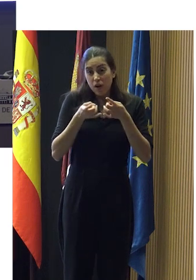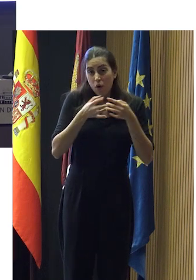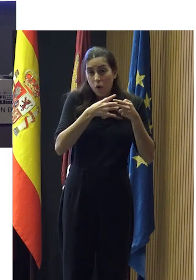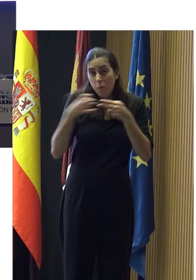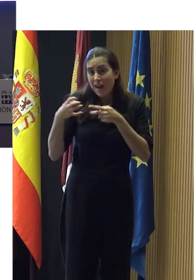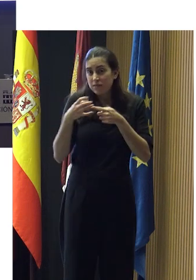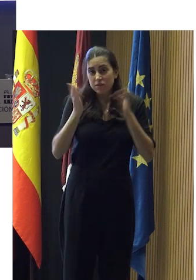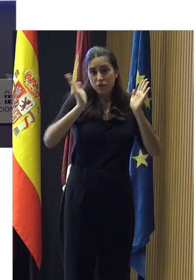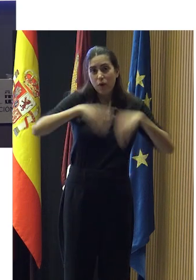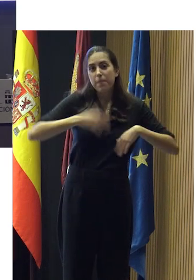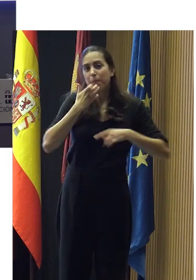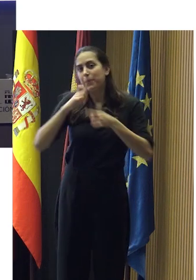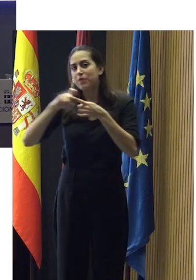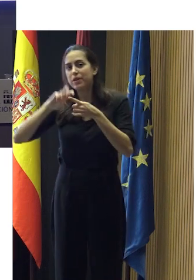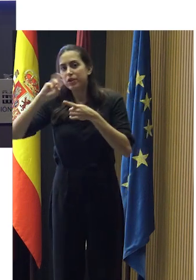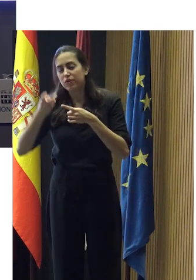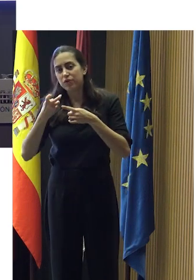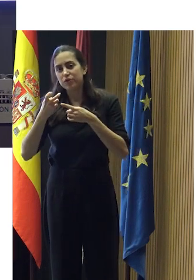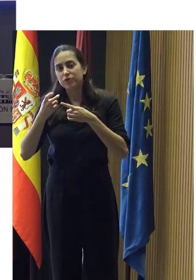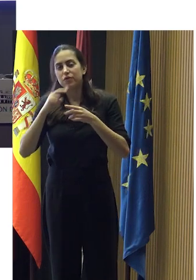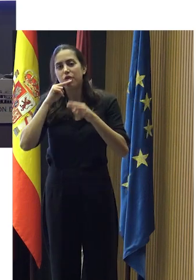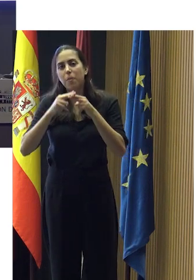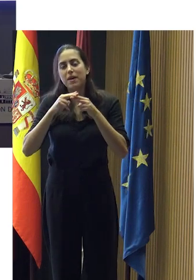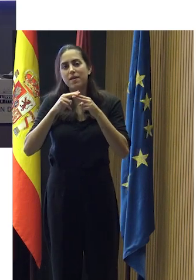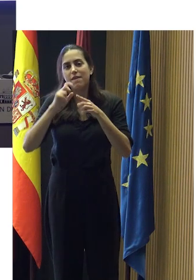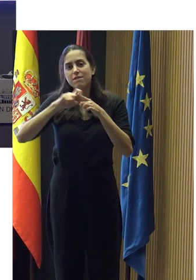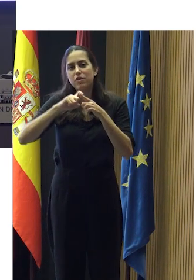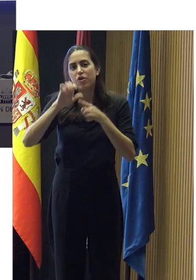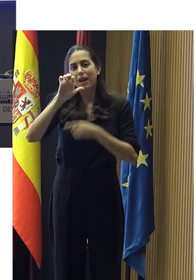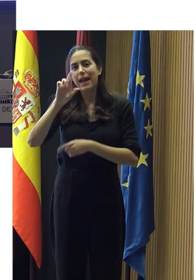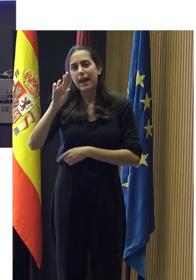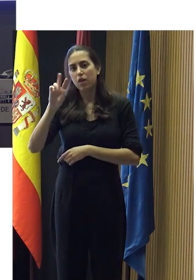sí que tiene otro factor en su superficie que se llama factor ER2.